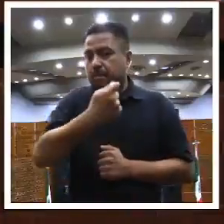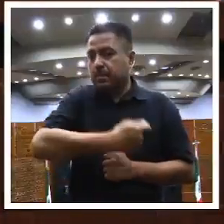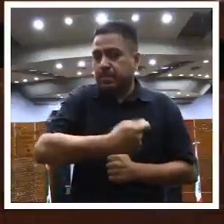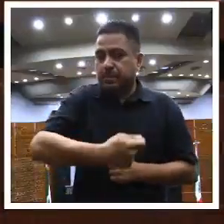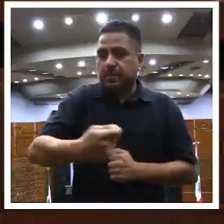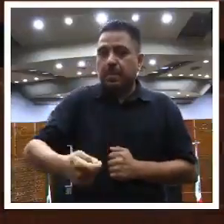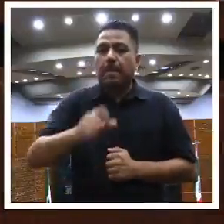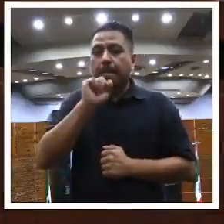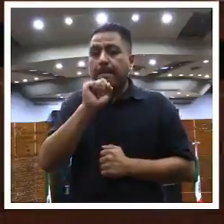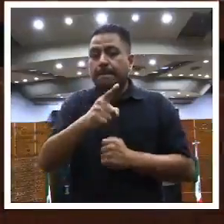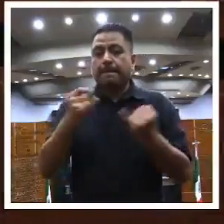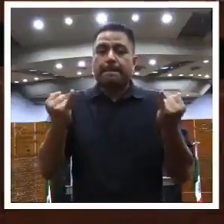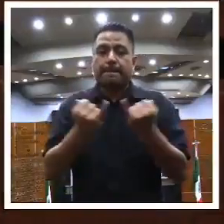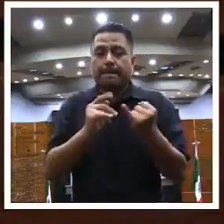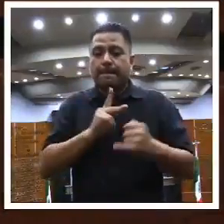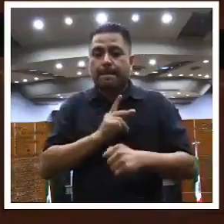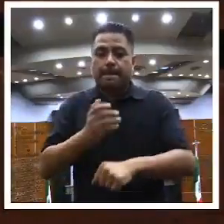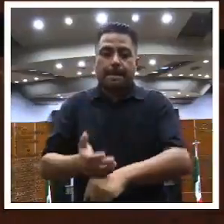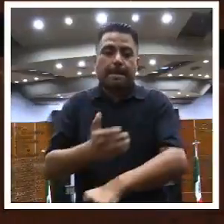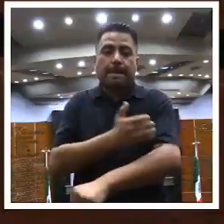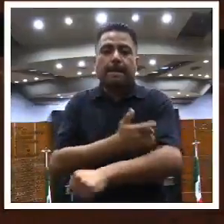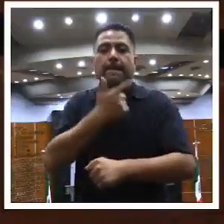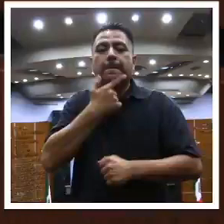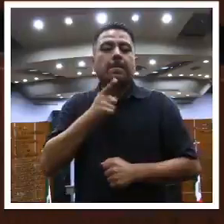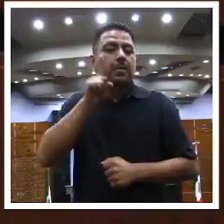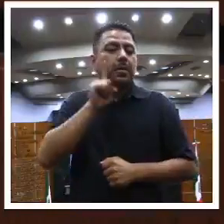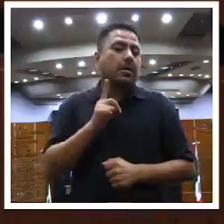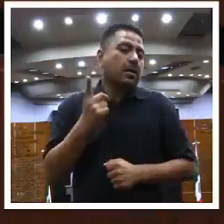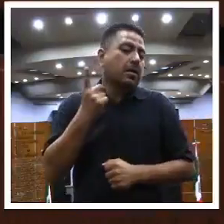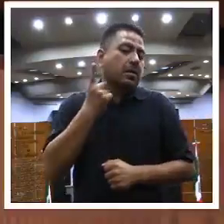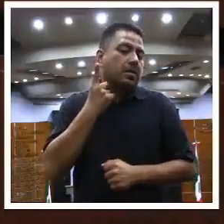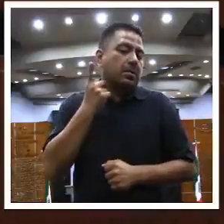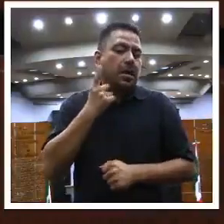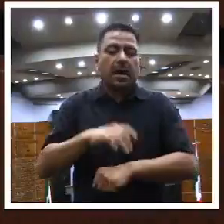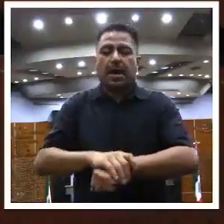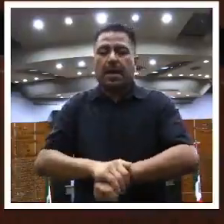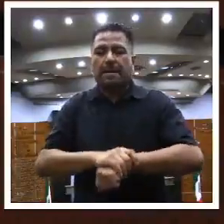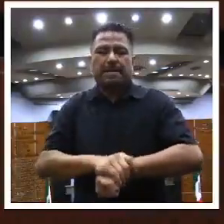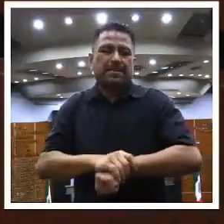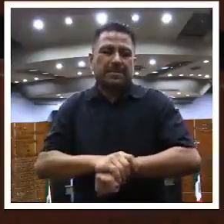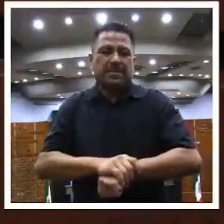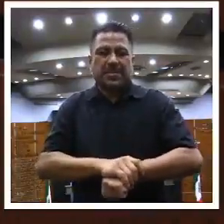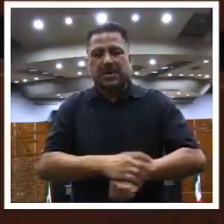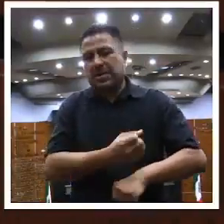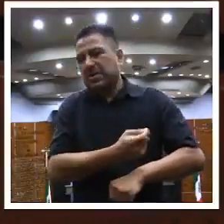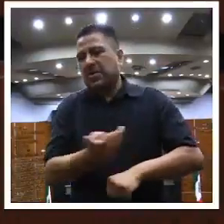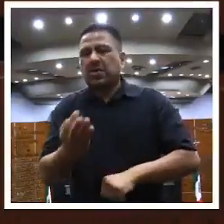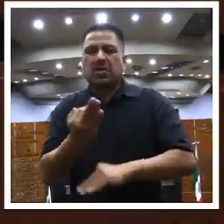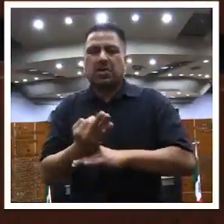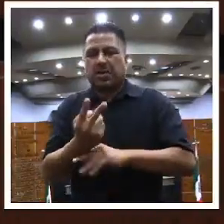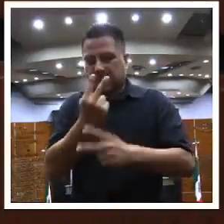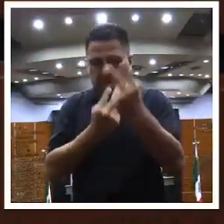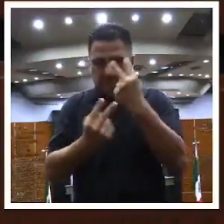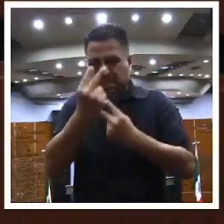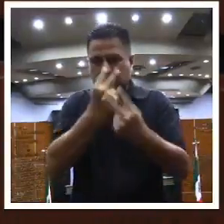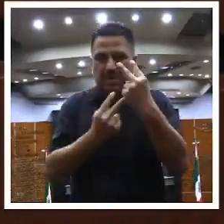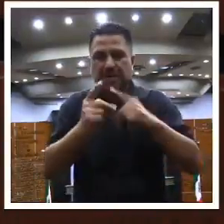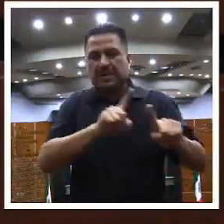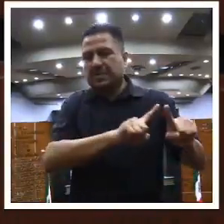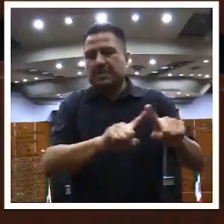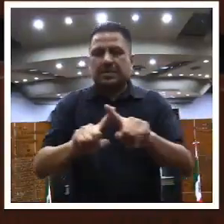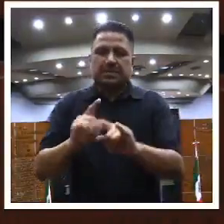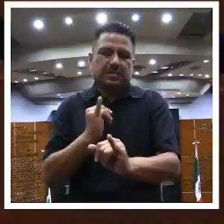Saludo a mis compañeras y compañeros diputados, amigos y amigas que nos siguen a través de las